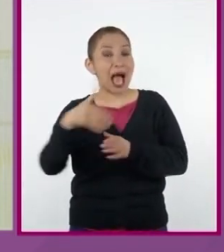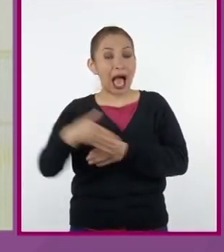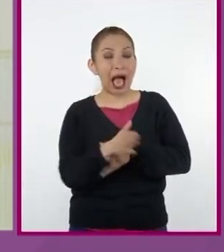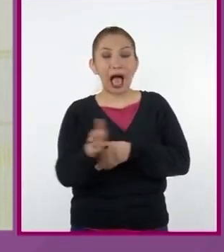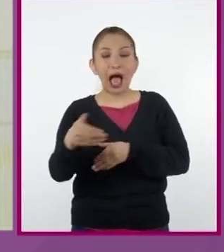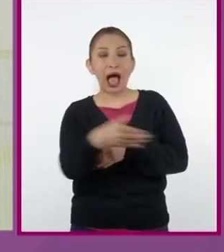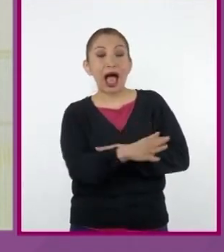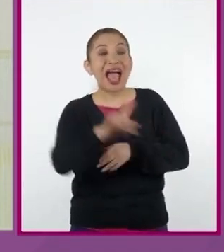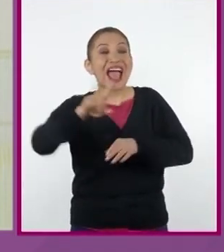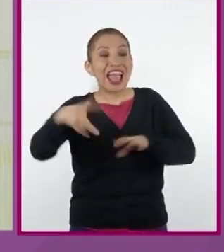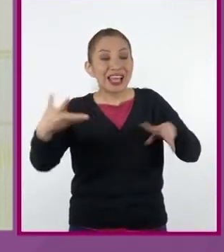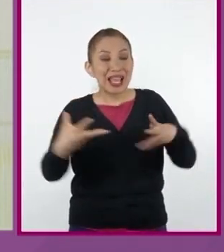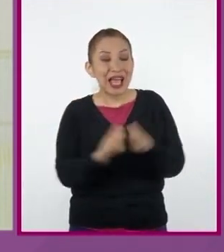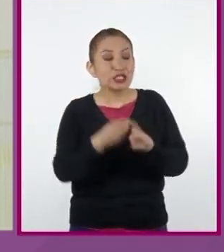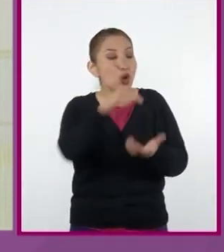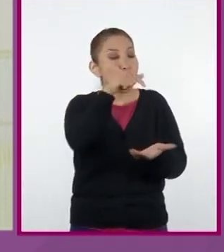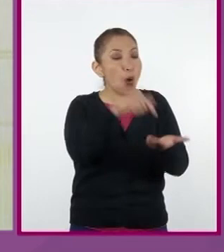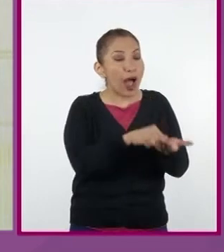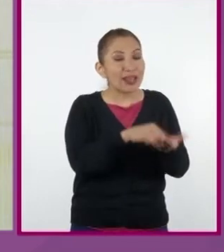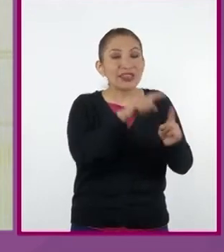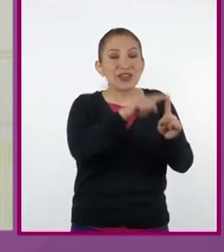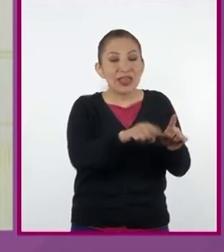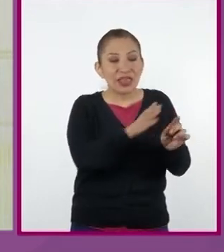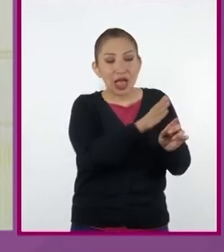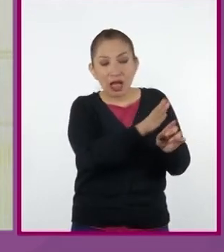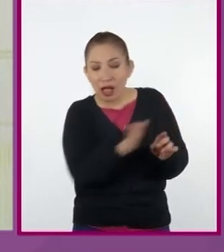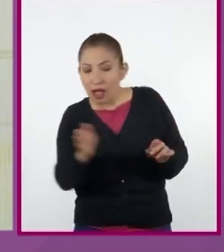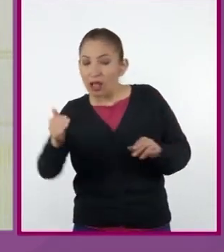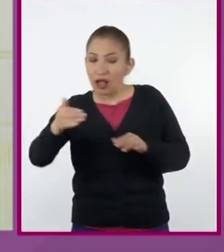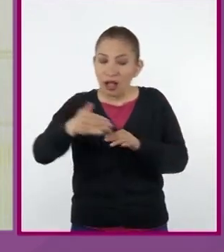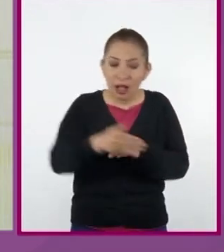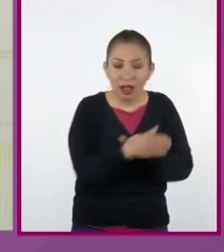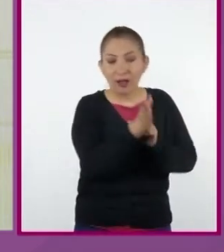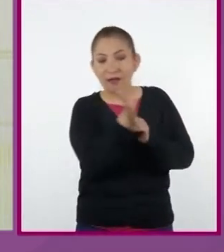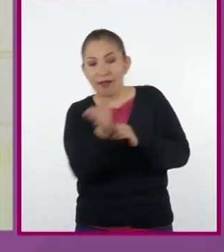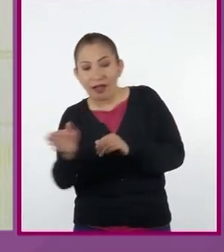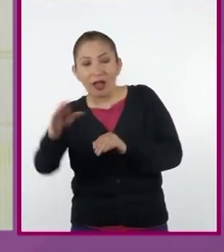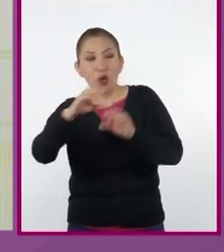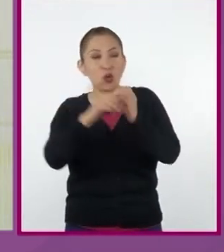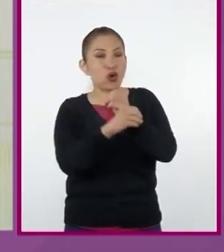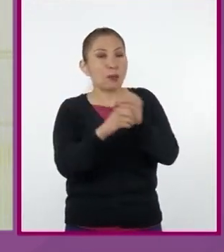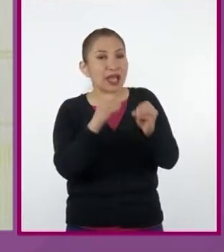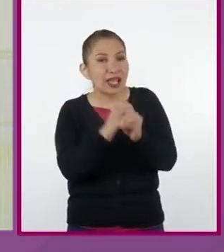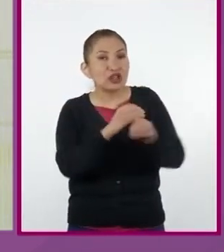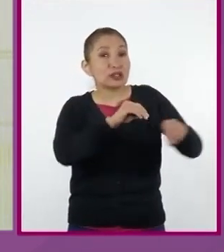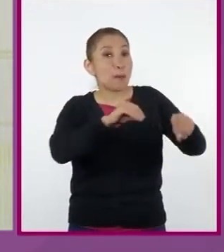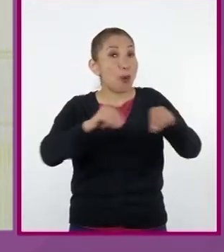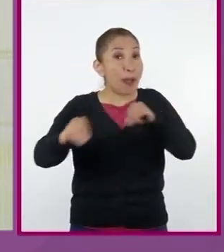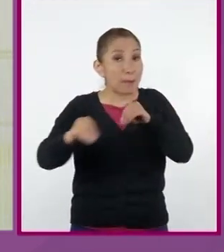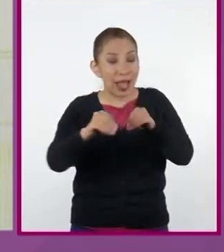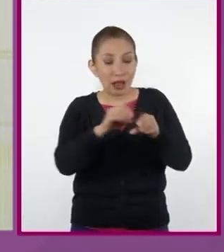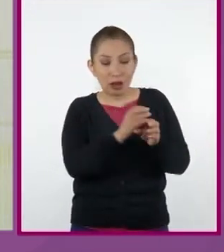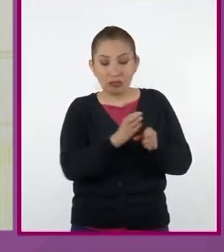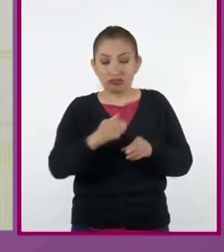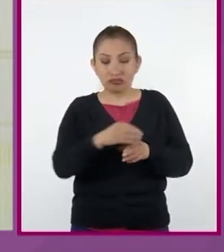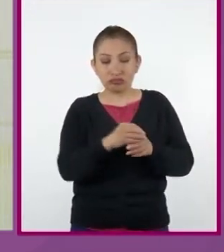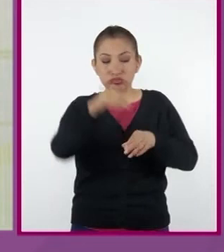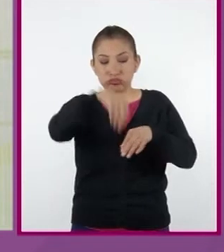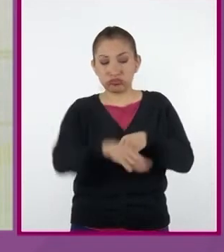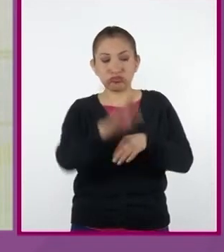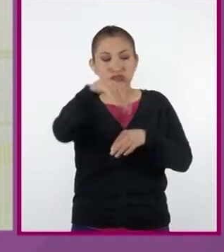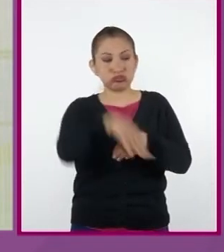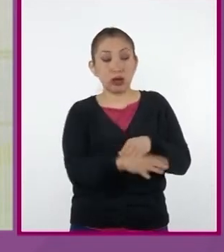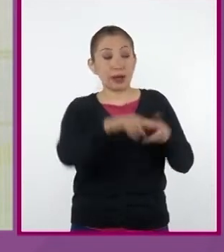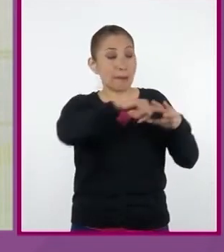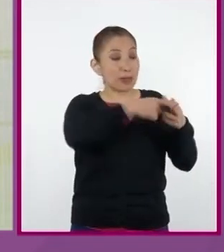trayectoria es el conjunto de posiciones distintas que ocupa sucesivamente un cuerpo en movimiento y se considera desde el punto de